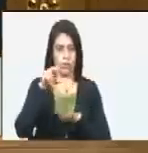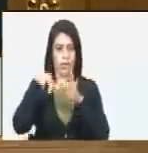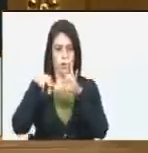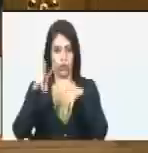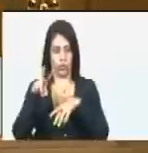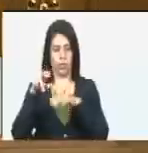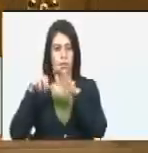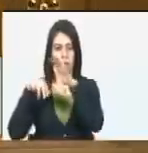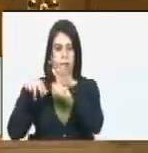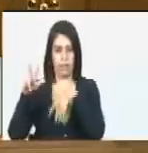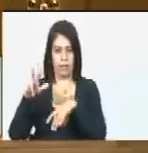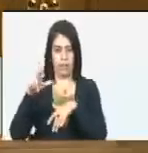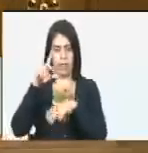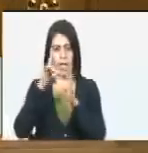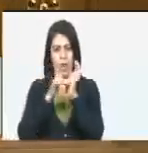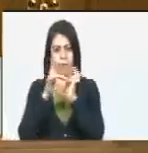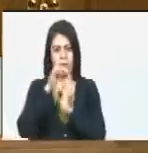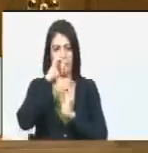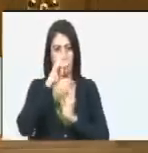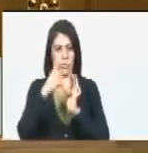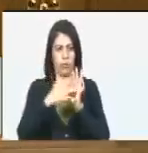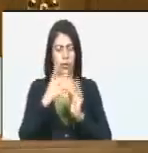año 2002.